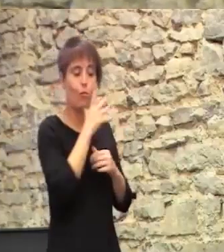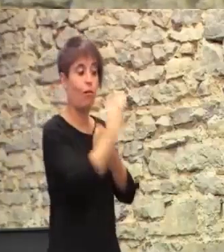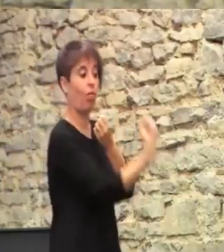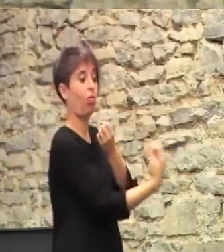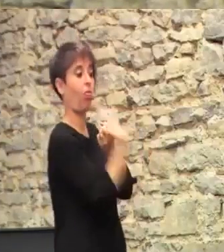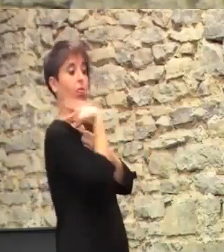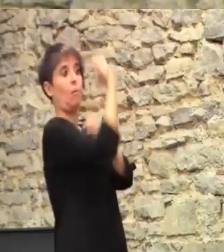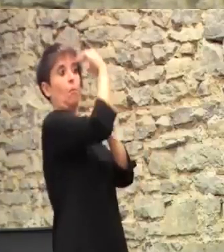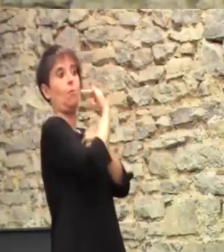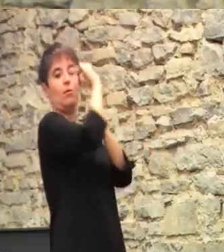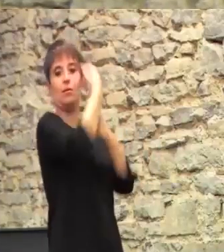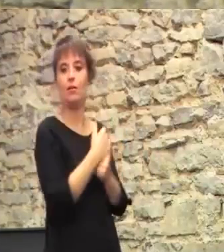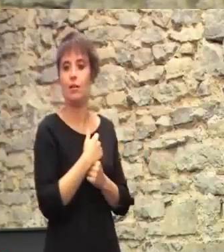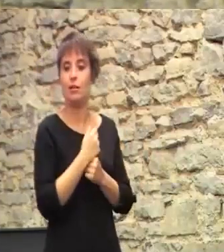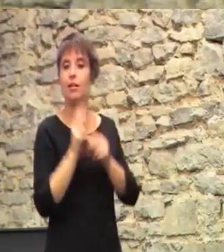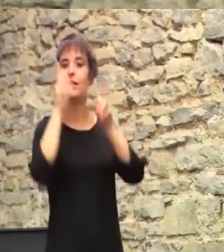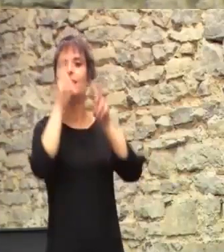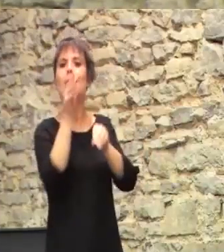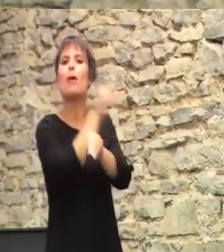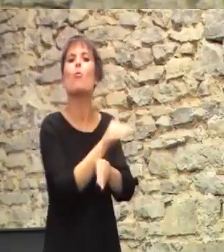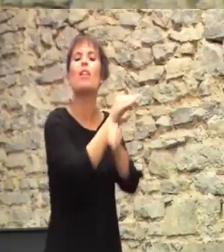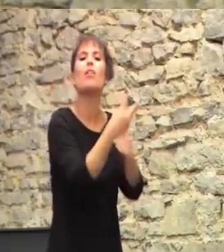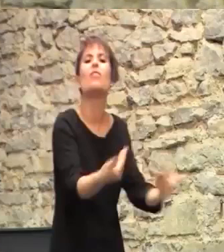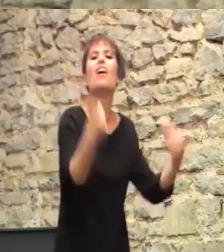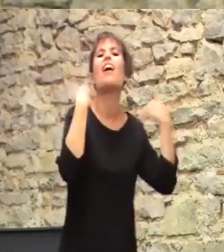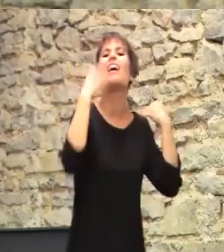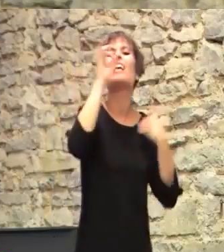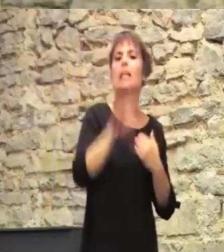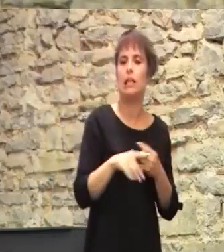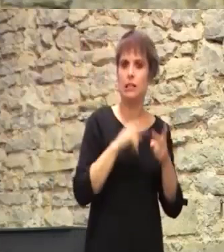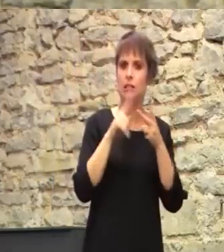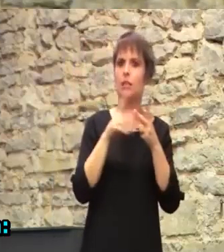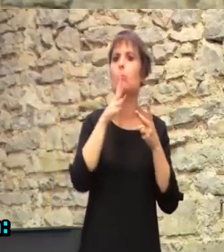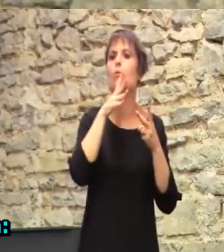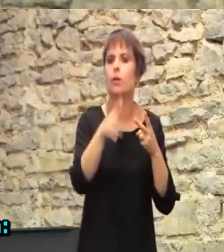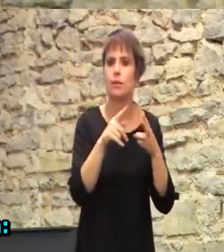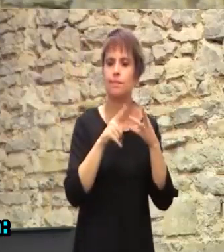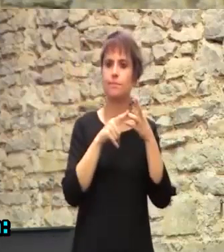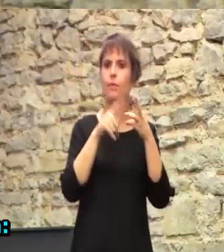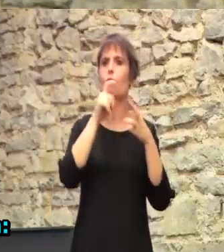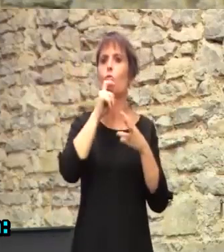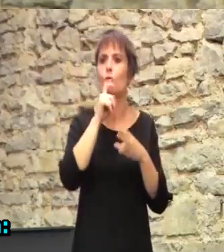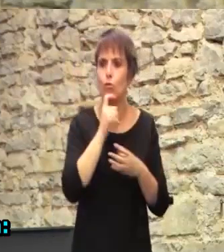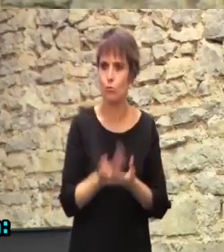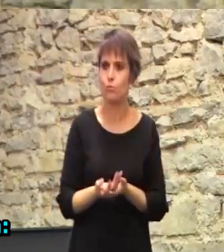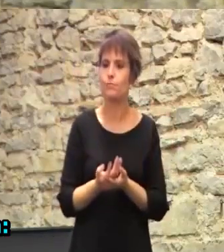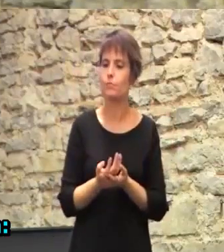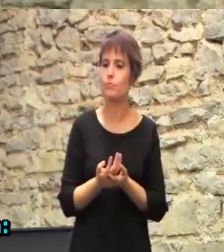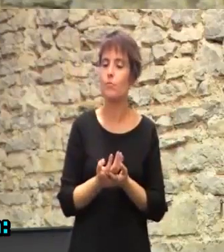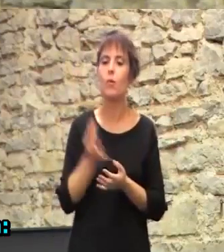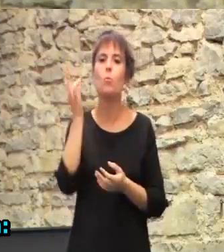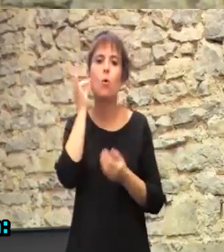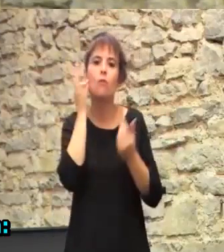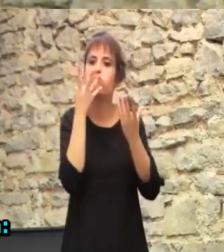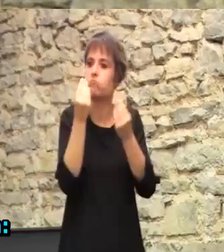a nosotros el tema de cuidados a quien le corresponde porque como hay muchas mujeres que